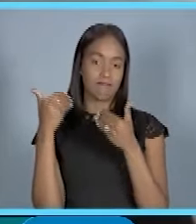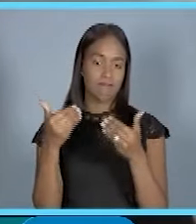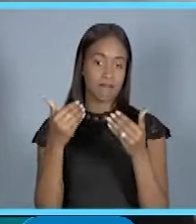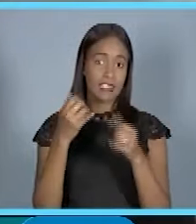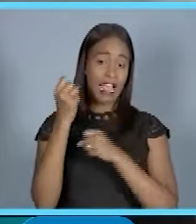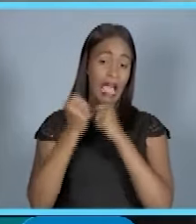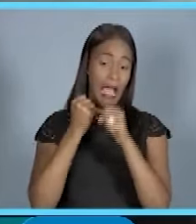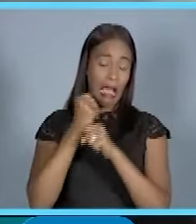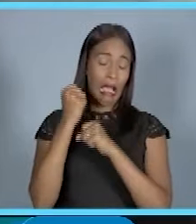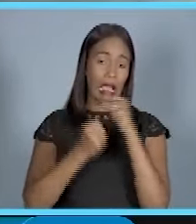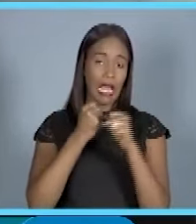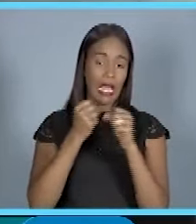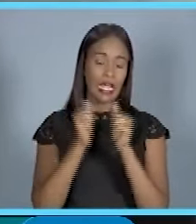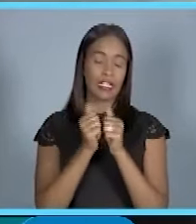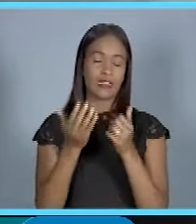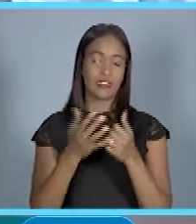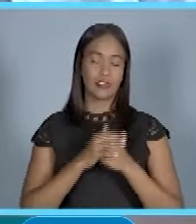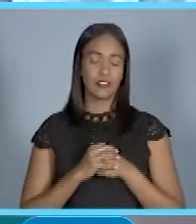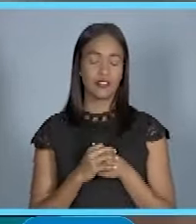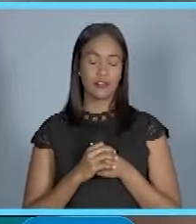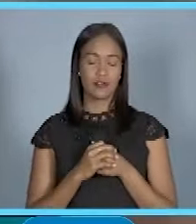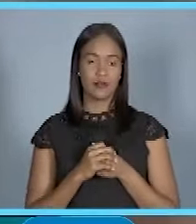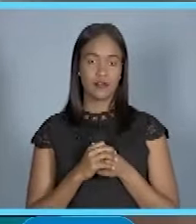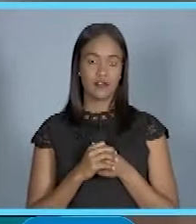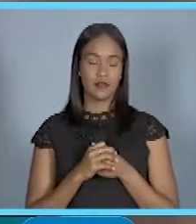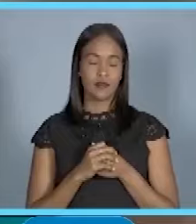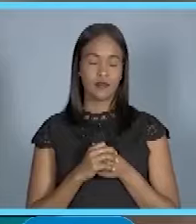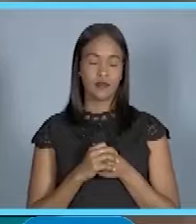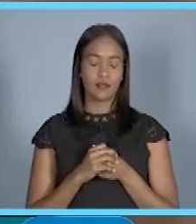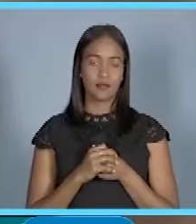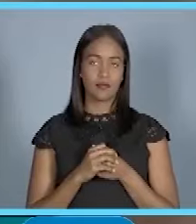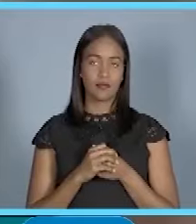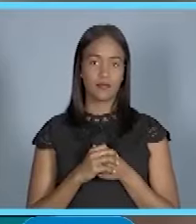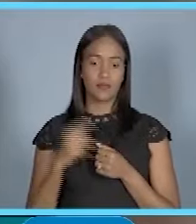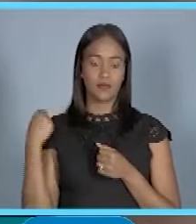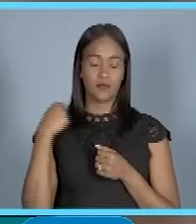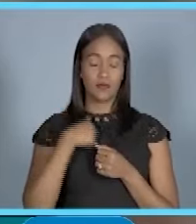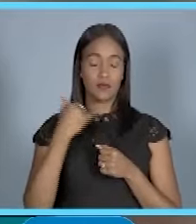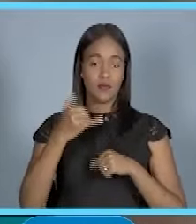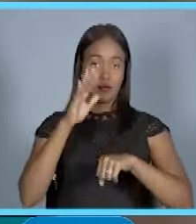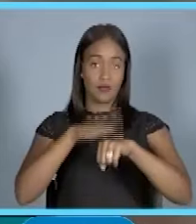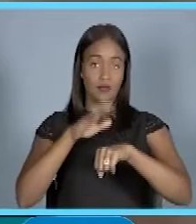varios años de tránsito legislativo. Les hacemos un llamado,